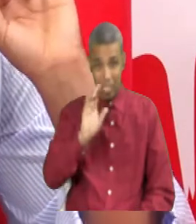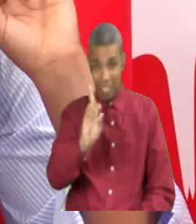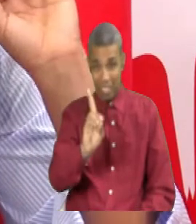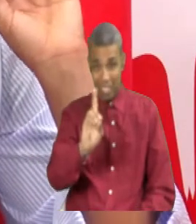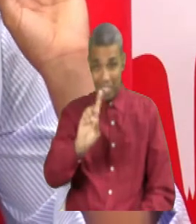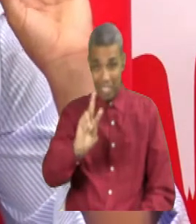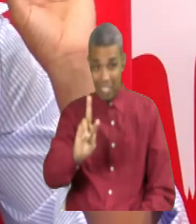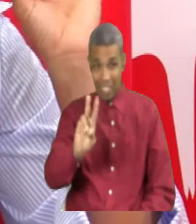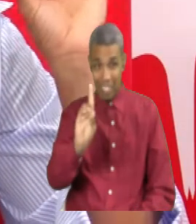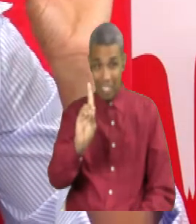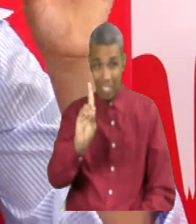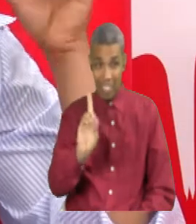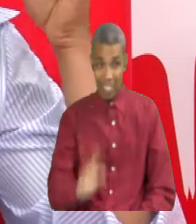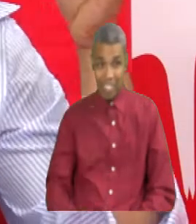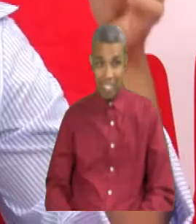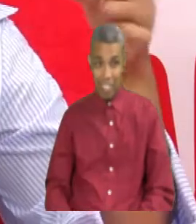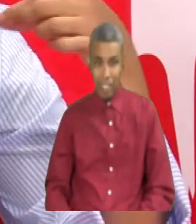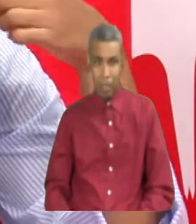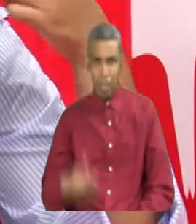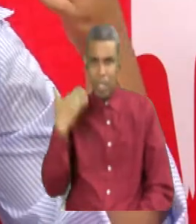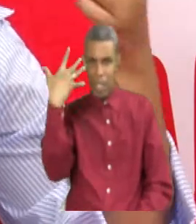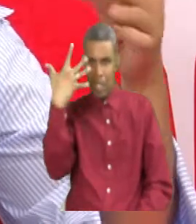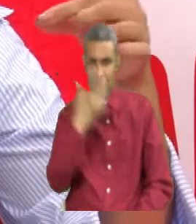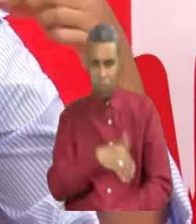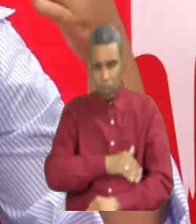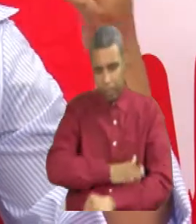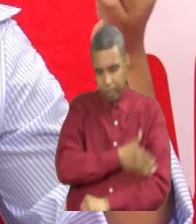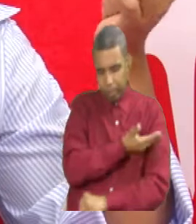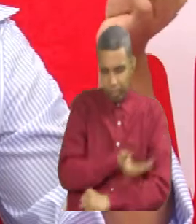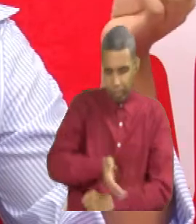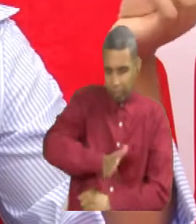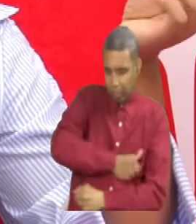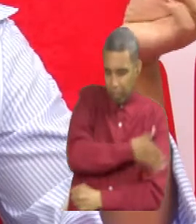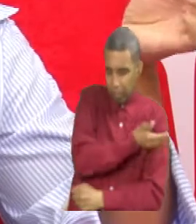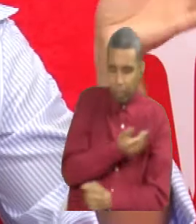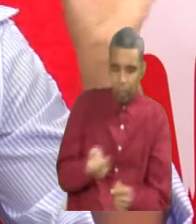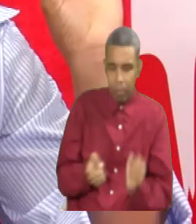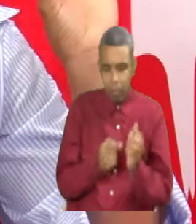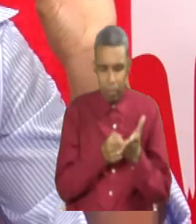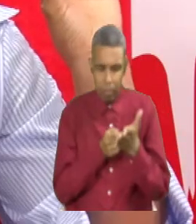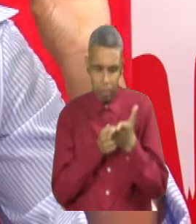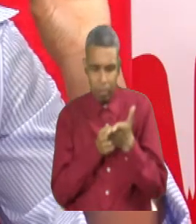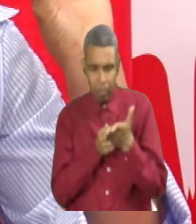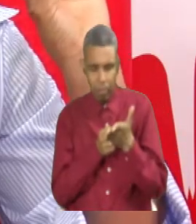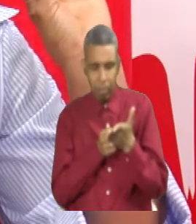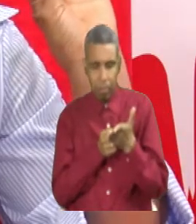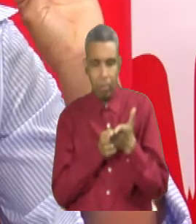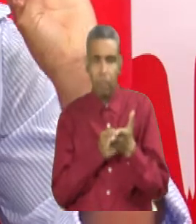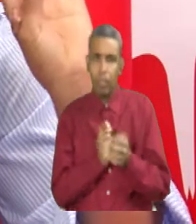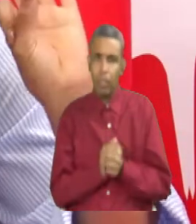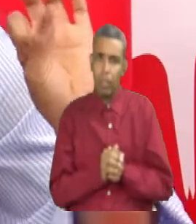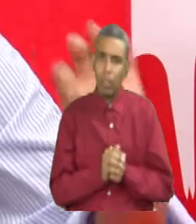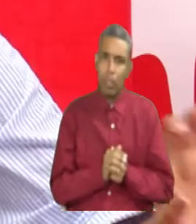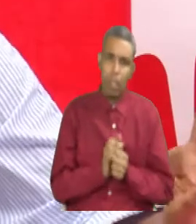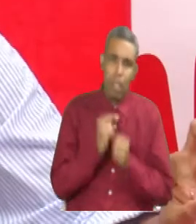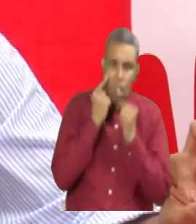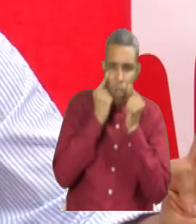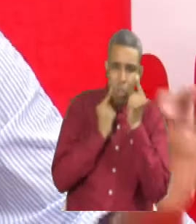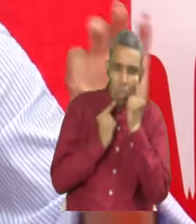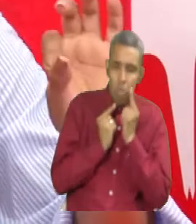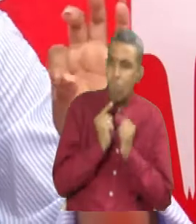me llama la atención una, por lo que ella estaba contando, por lo que le estaba diciendo a Kiara, y es Quien Lloró, que es de Félix Canchila